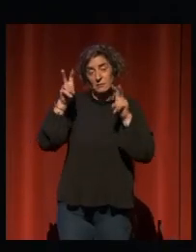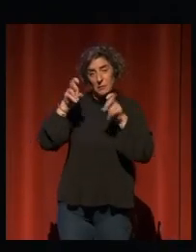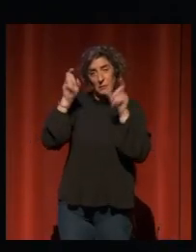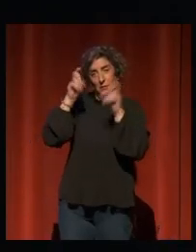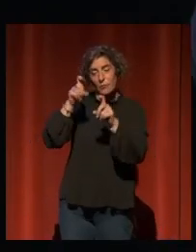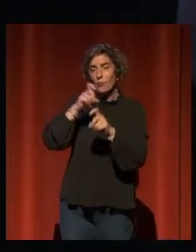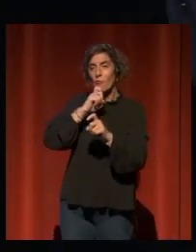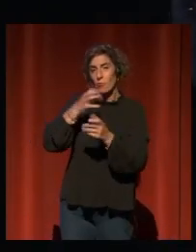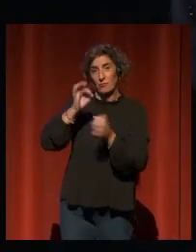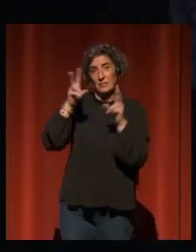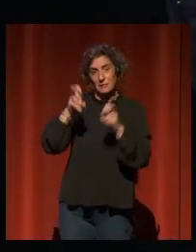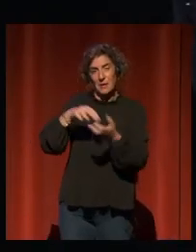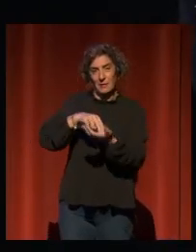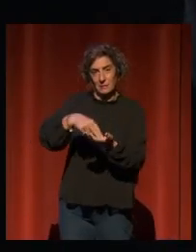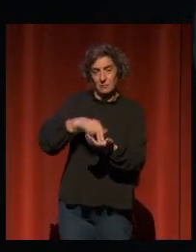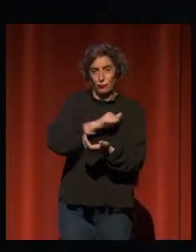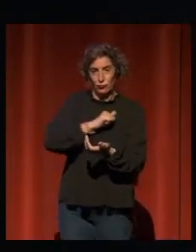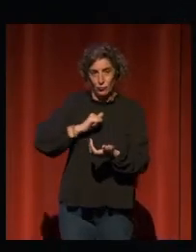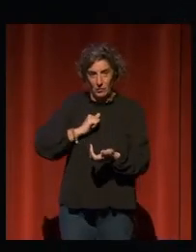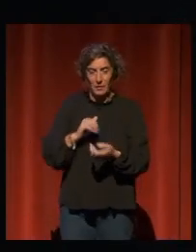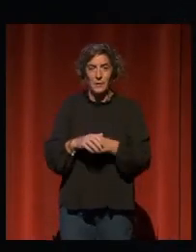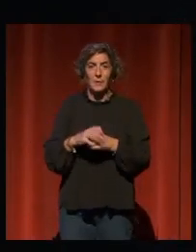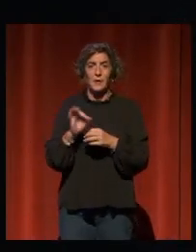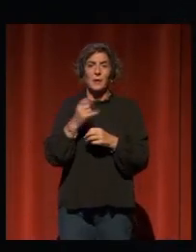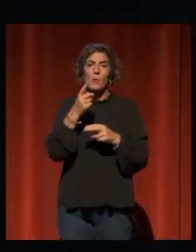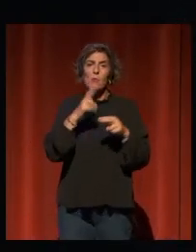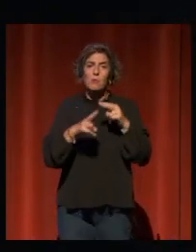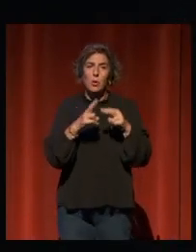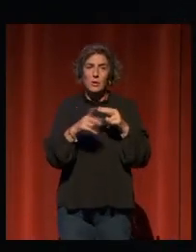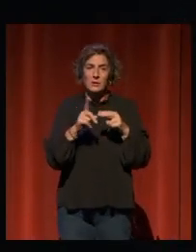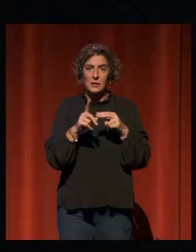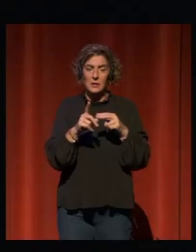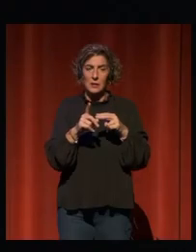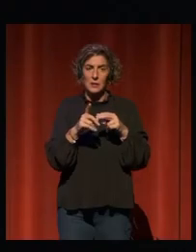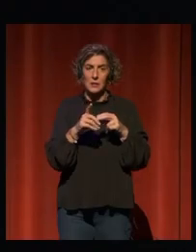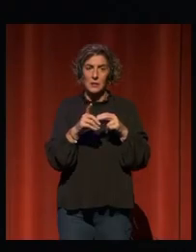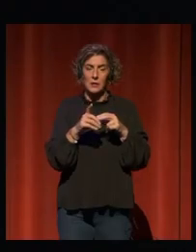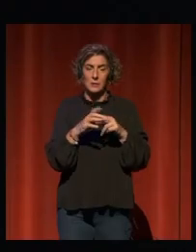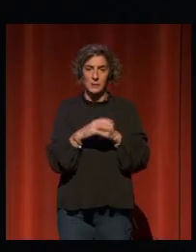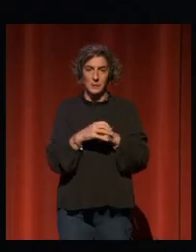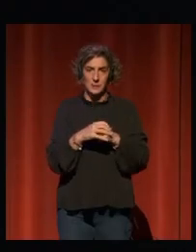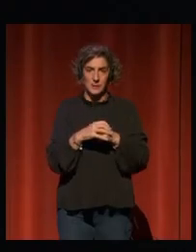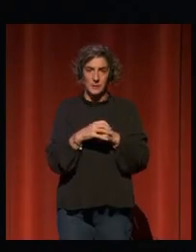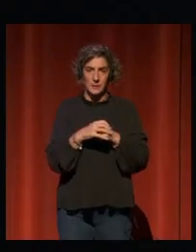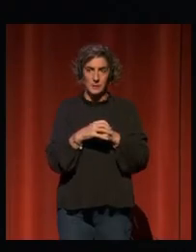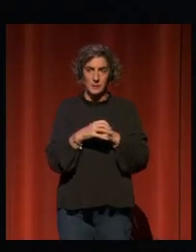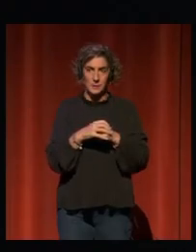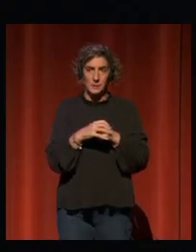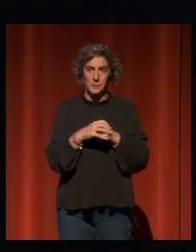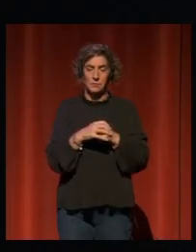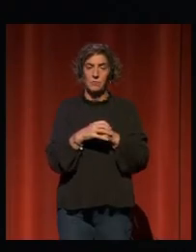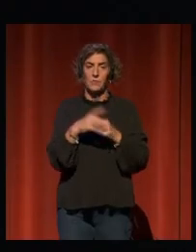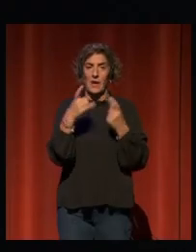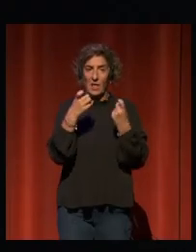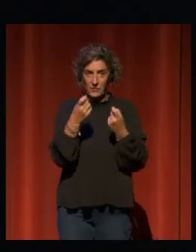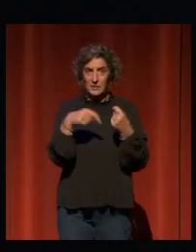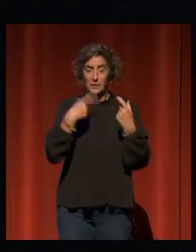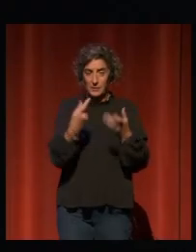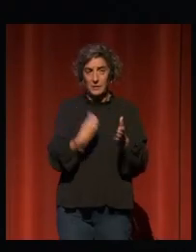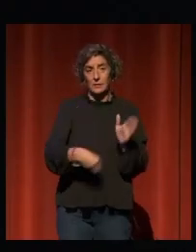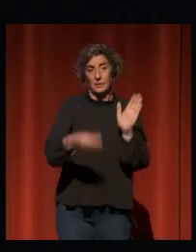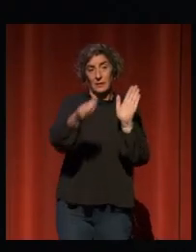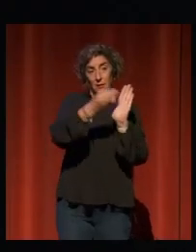tiene que ser una política eh Sino que algo que tiene que eh citarse en otras políticas